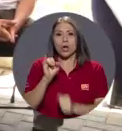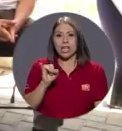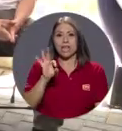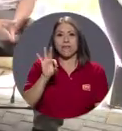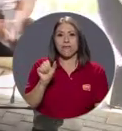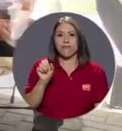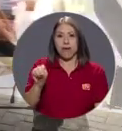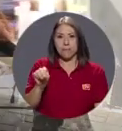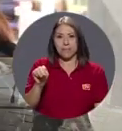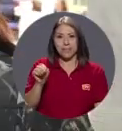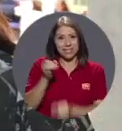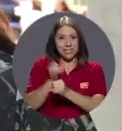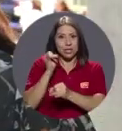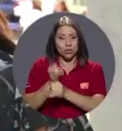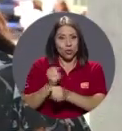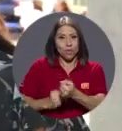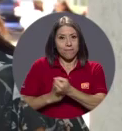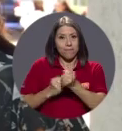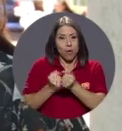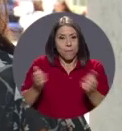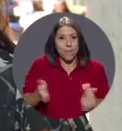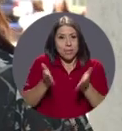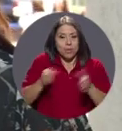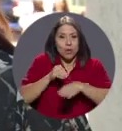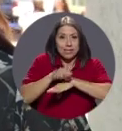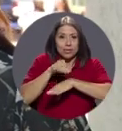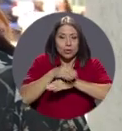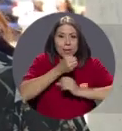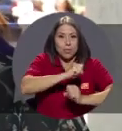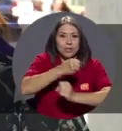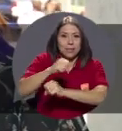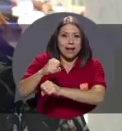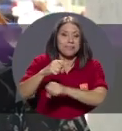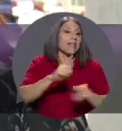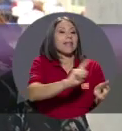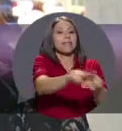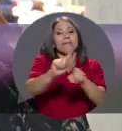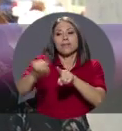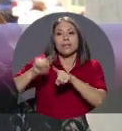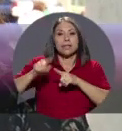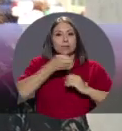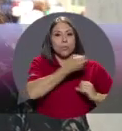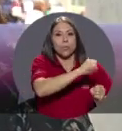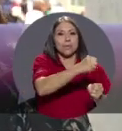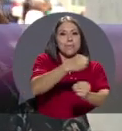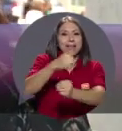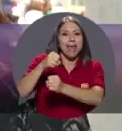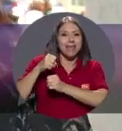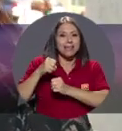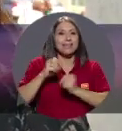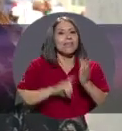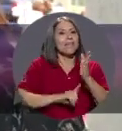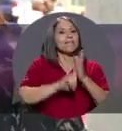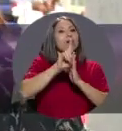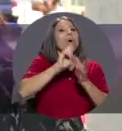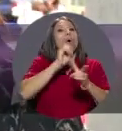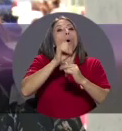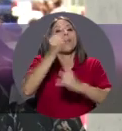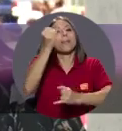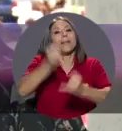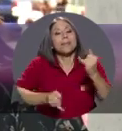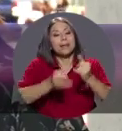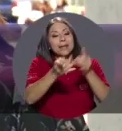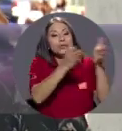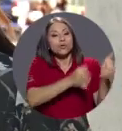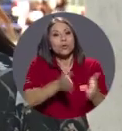Instituto de Fomento de Asesoría Municipal, para que las diferentes municipalidades desarrollen o terminen estos planes reguladores